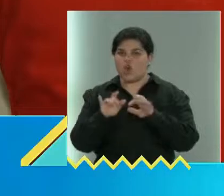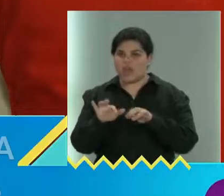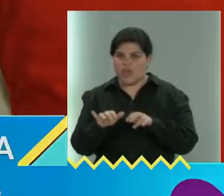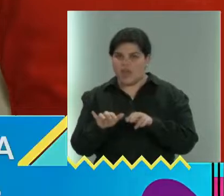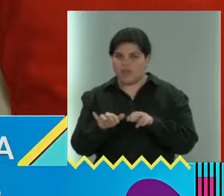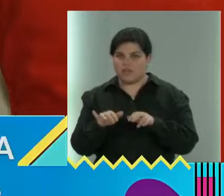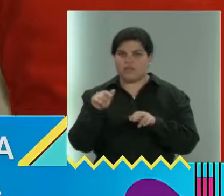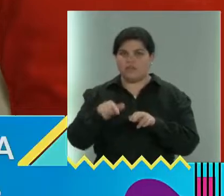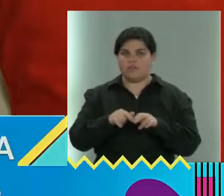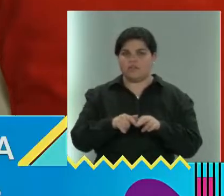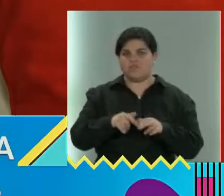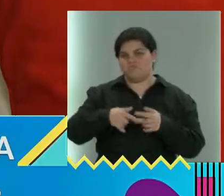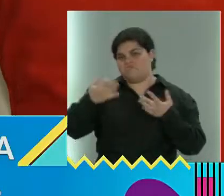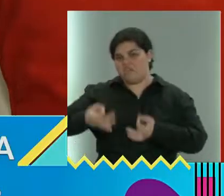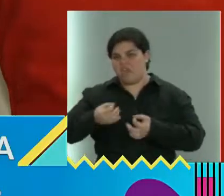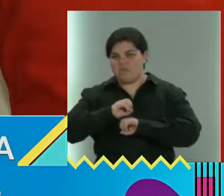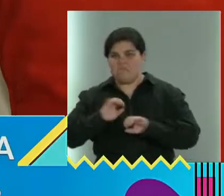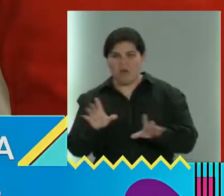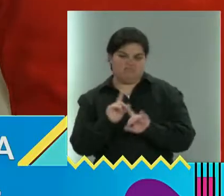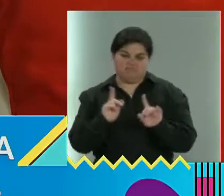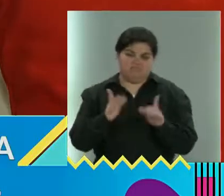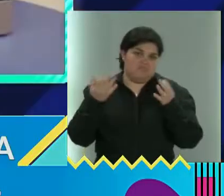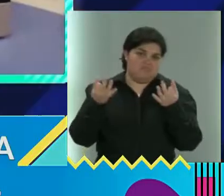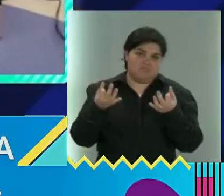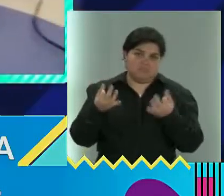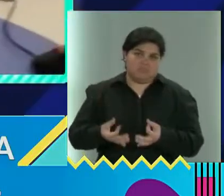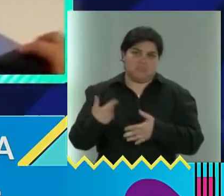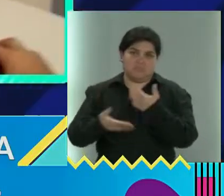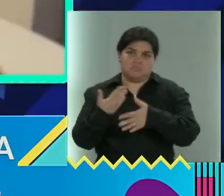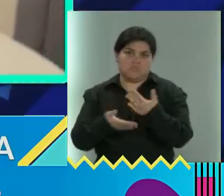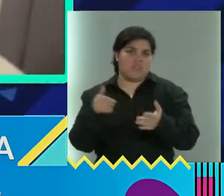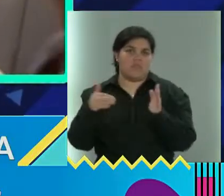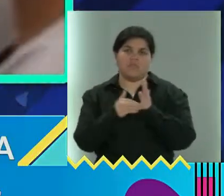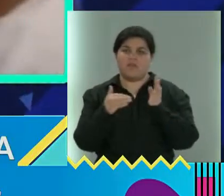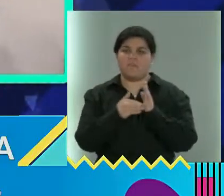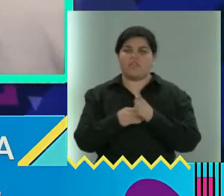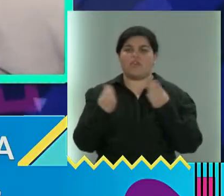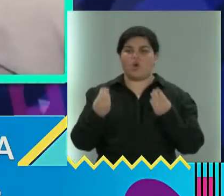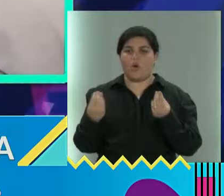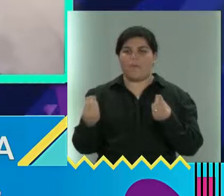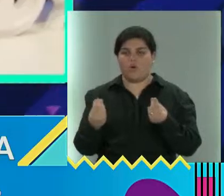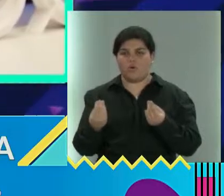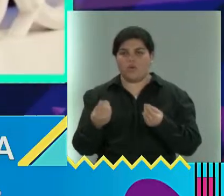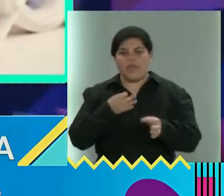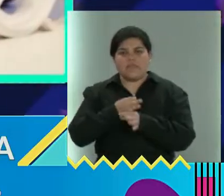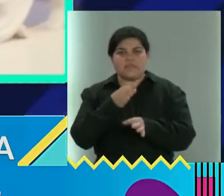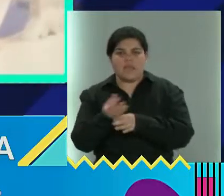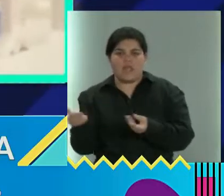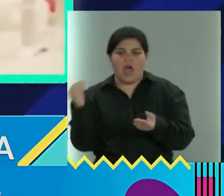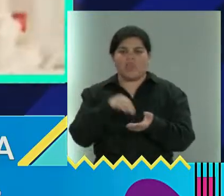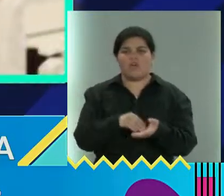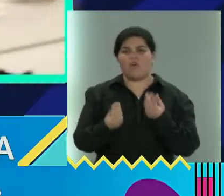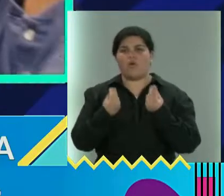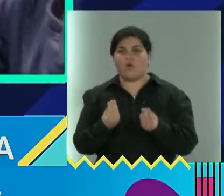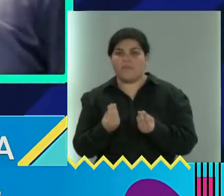se, no es ni buena ni mala, siempre es buena o es mala en tanto y en cuanto se aplique de una u otra manera y puede